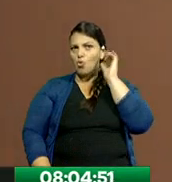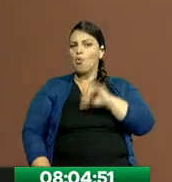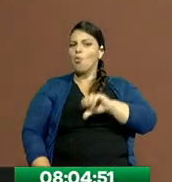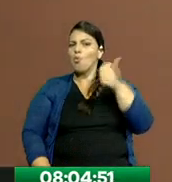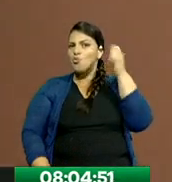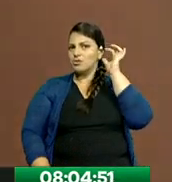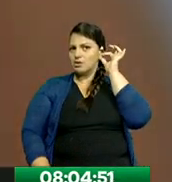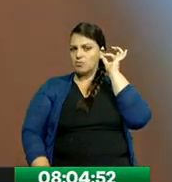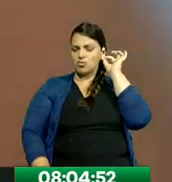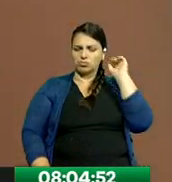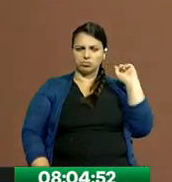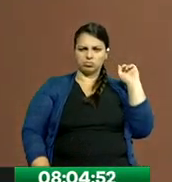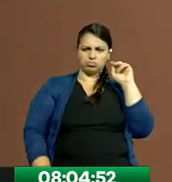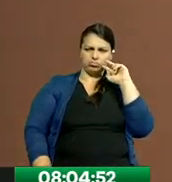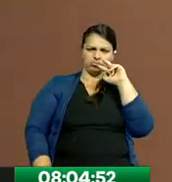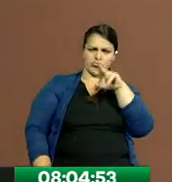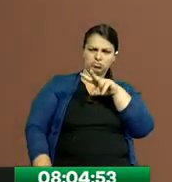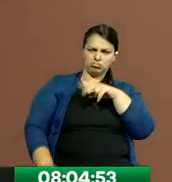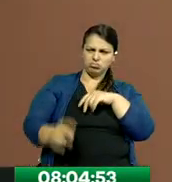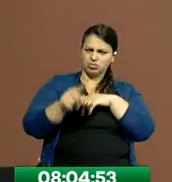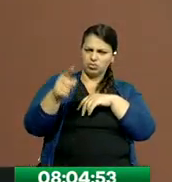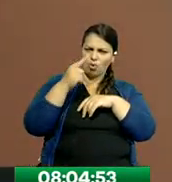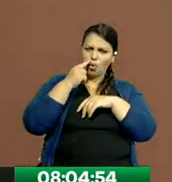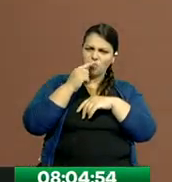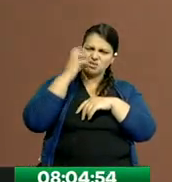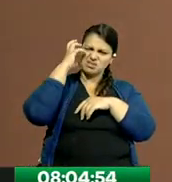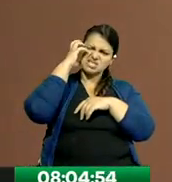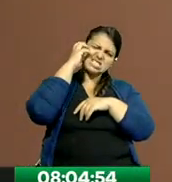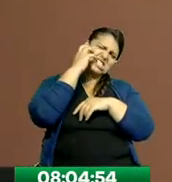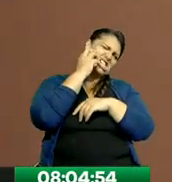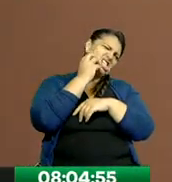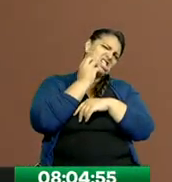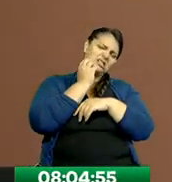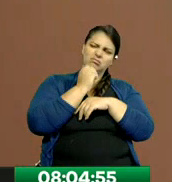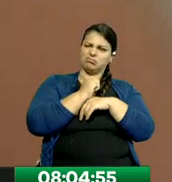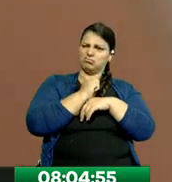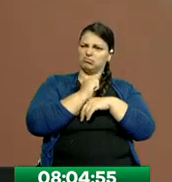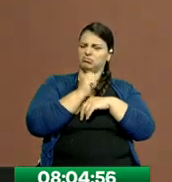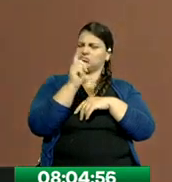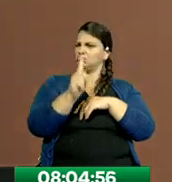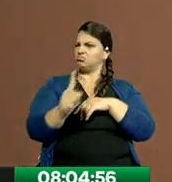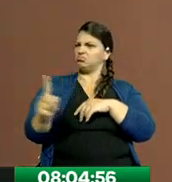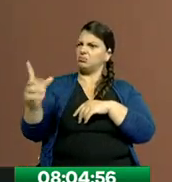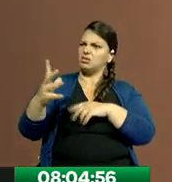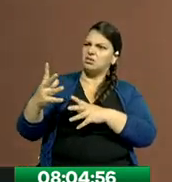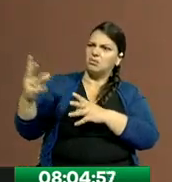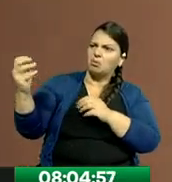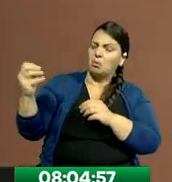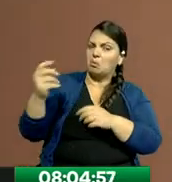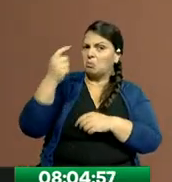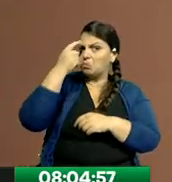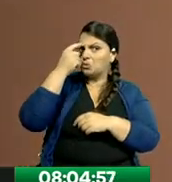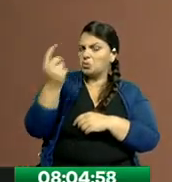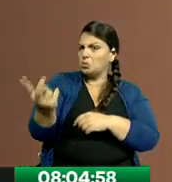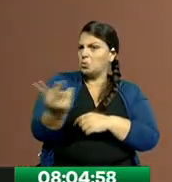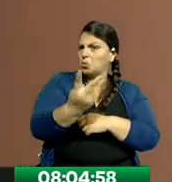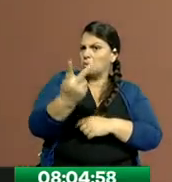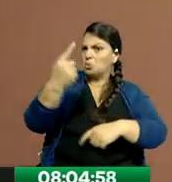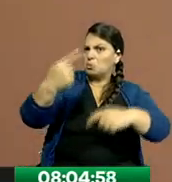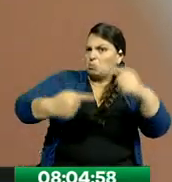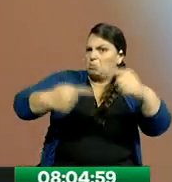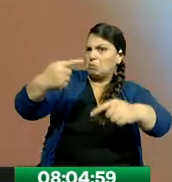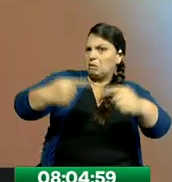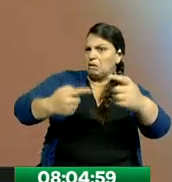cabello, la cara tenía todo arruñado. Por eso es que yo dije algo ha pasado, pero... Se fue y le